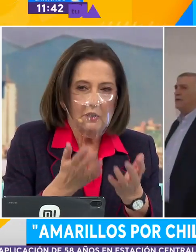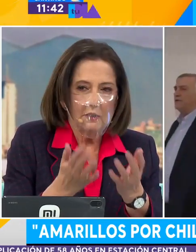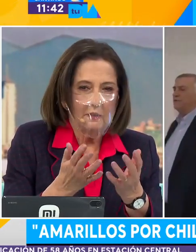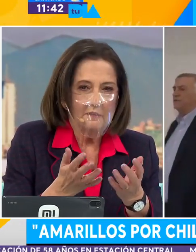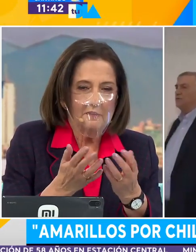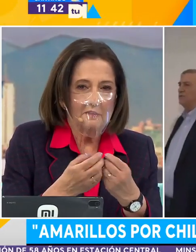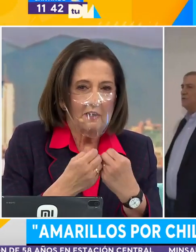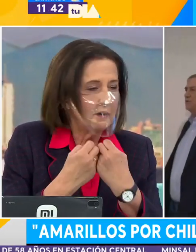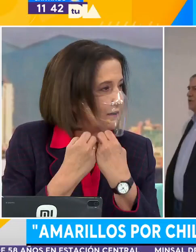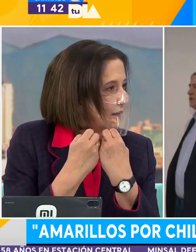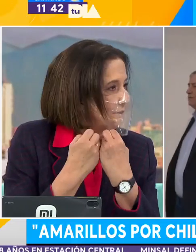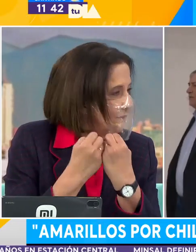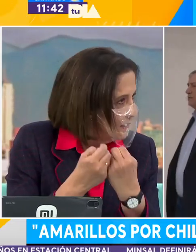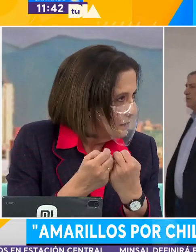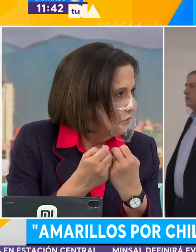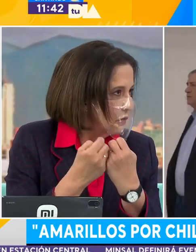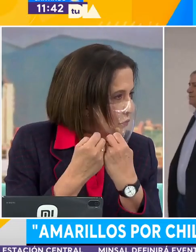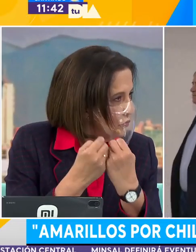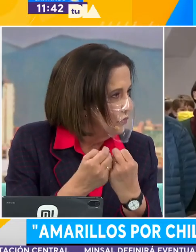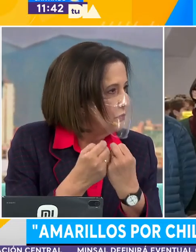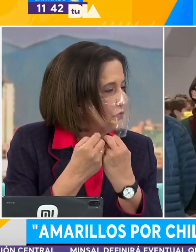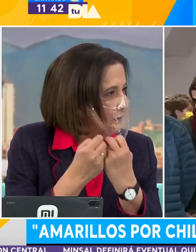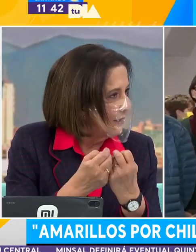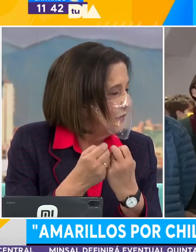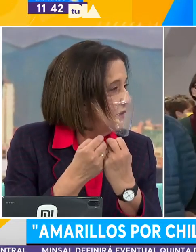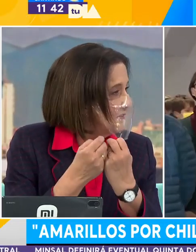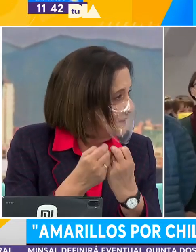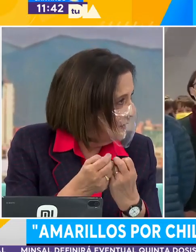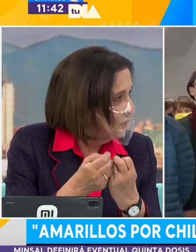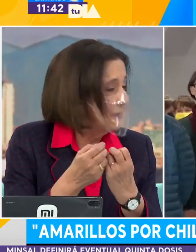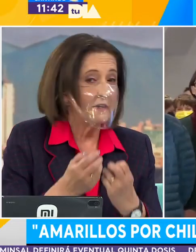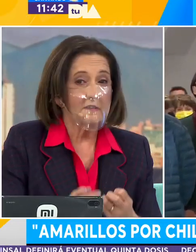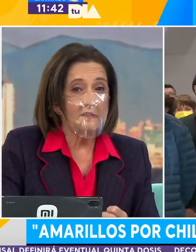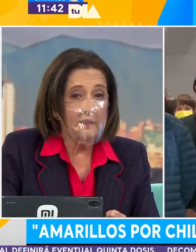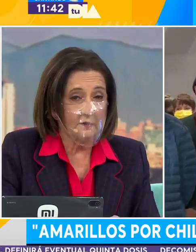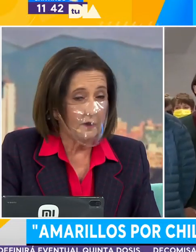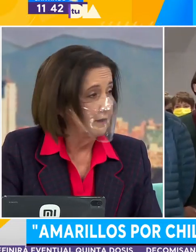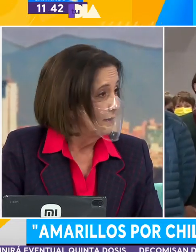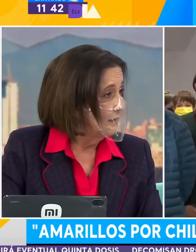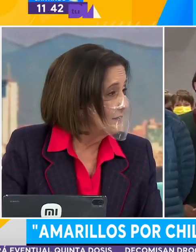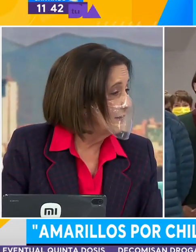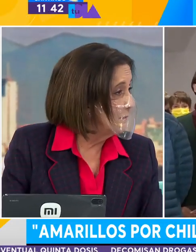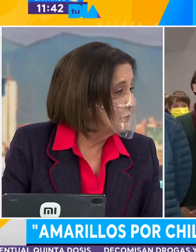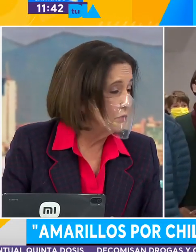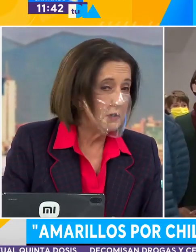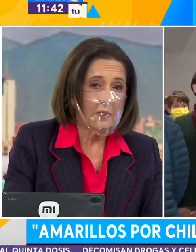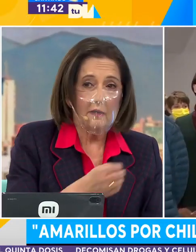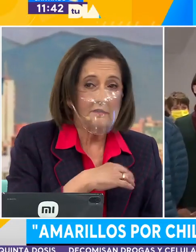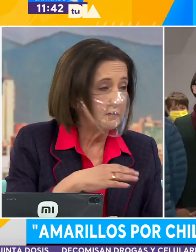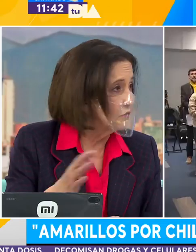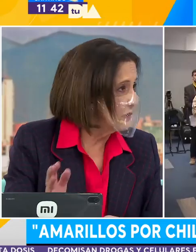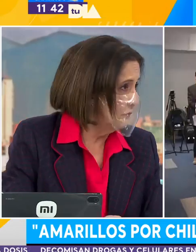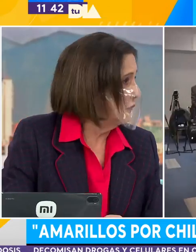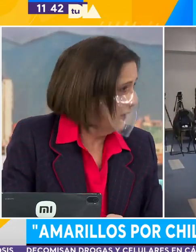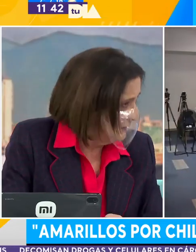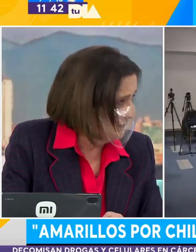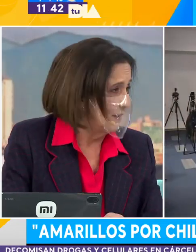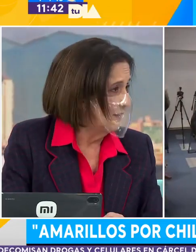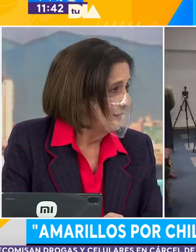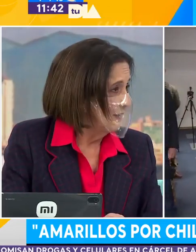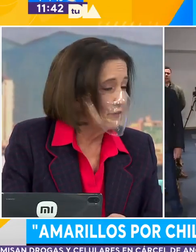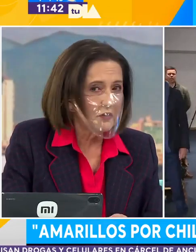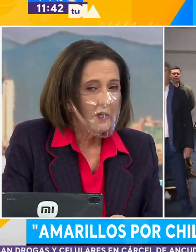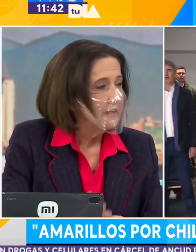Díganme ustedes si va a haber los recursos presupuestarios necesarios para que exista la salud pública y se borre el